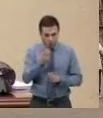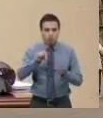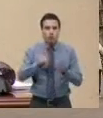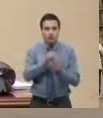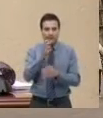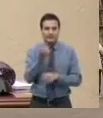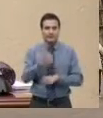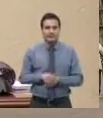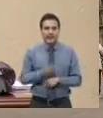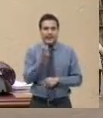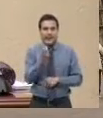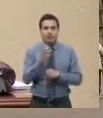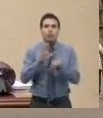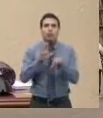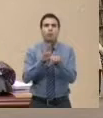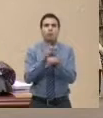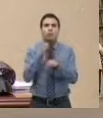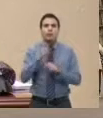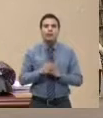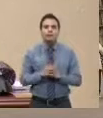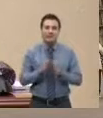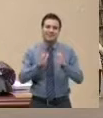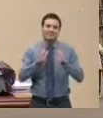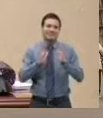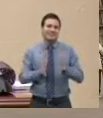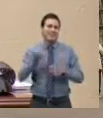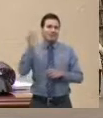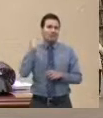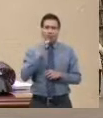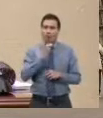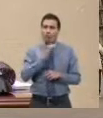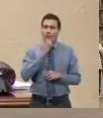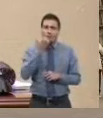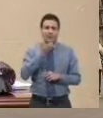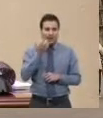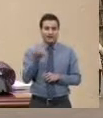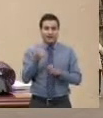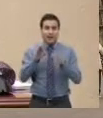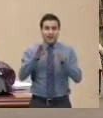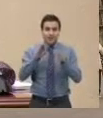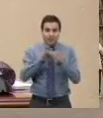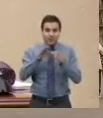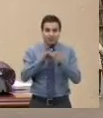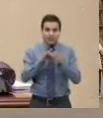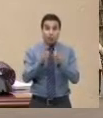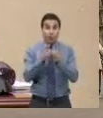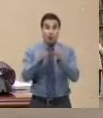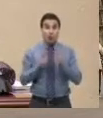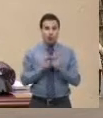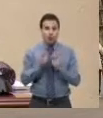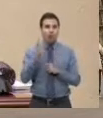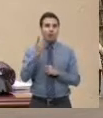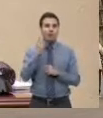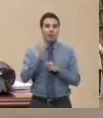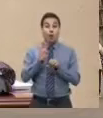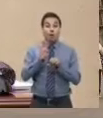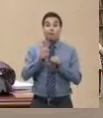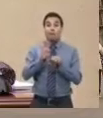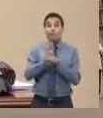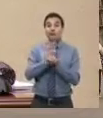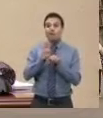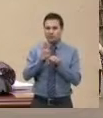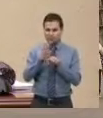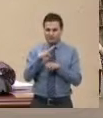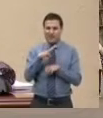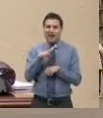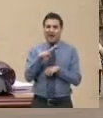En eso porque ha generado muchas conductas que lo benefician en una parte simulando